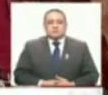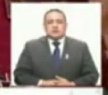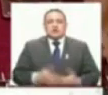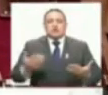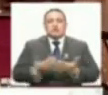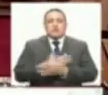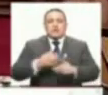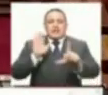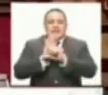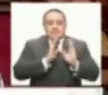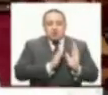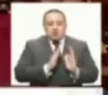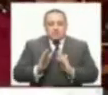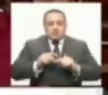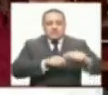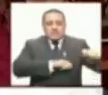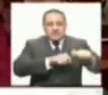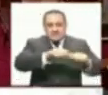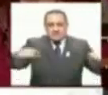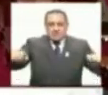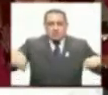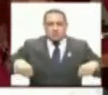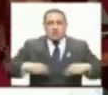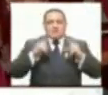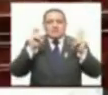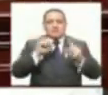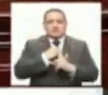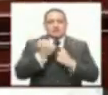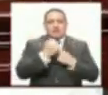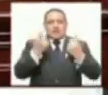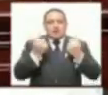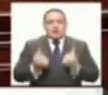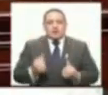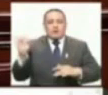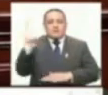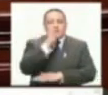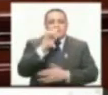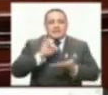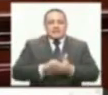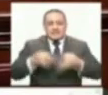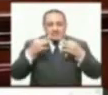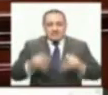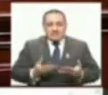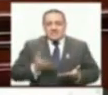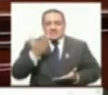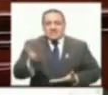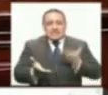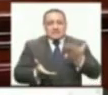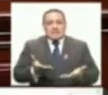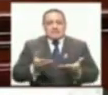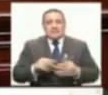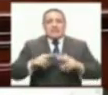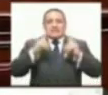Nueva ley de ordenamiento territorial y zonificación económico-ambiental que garantice que los instrumentos generados desde